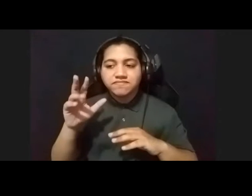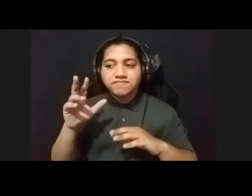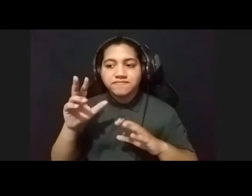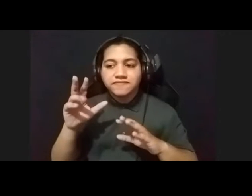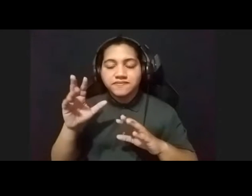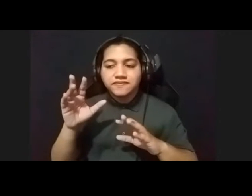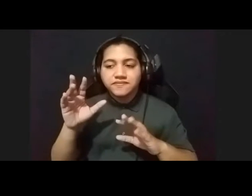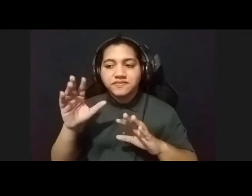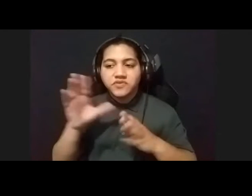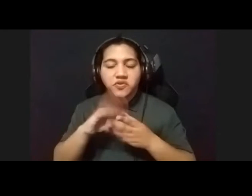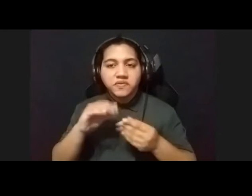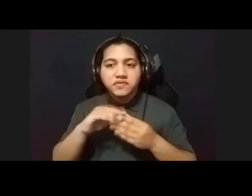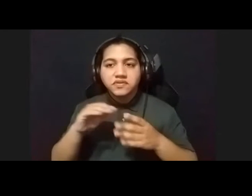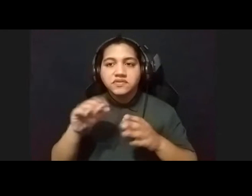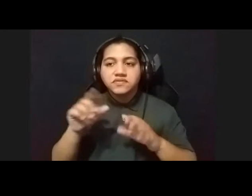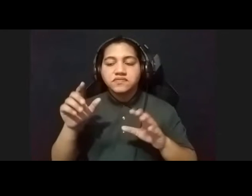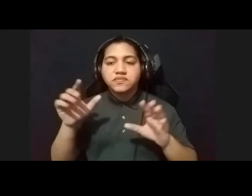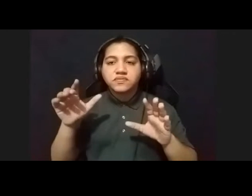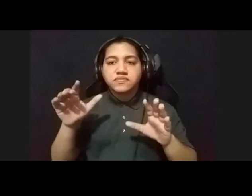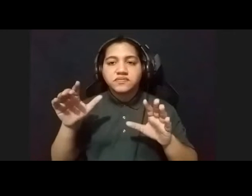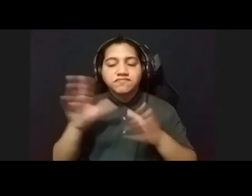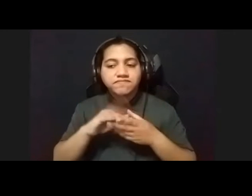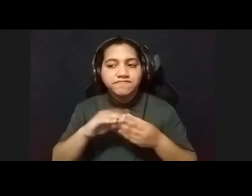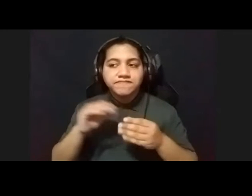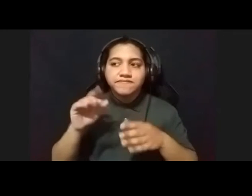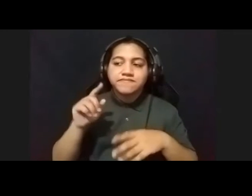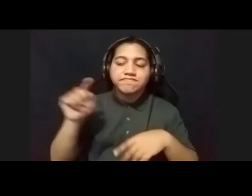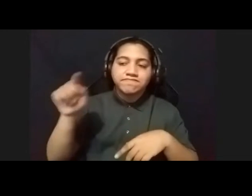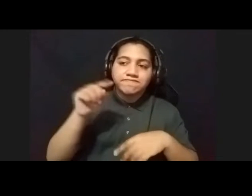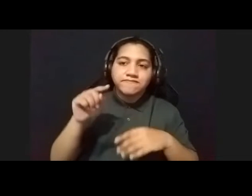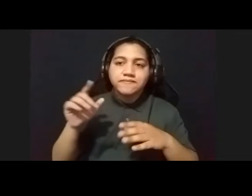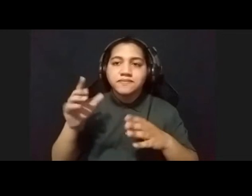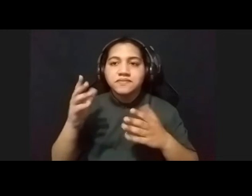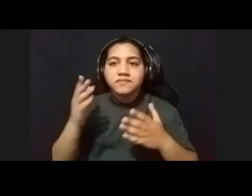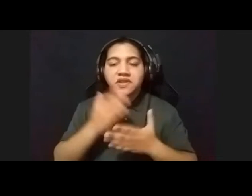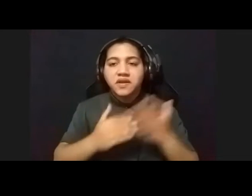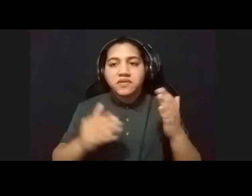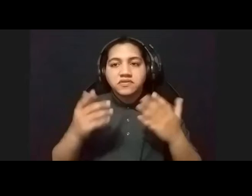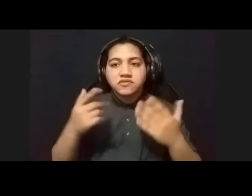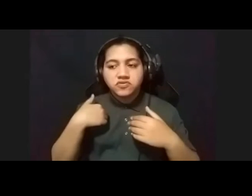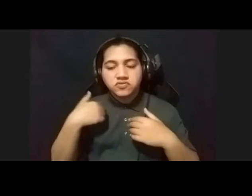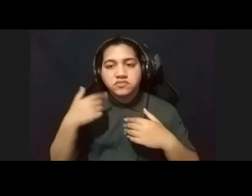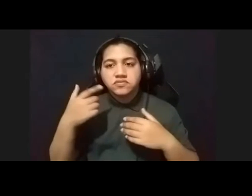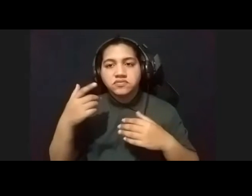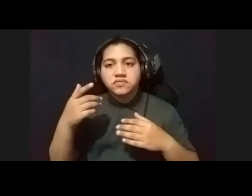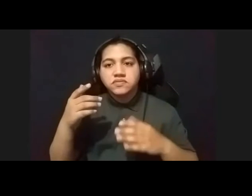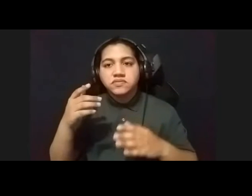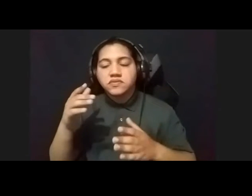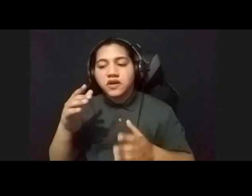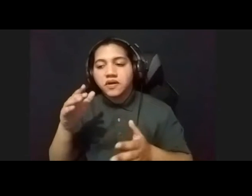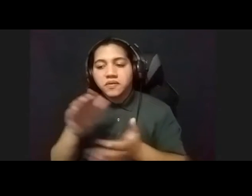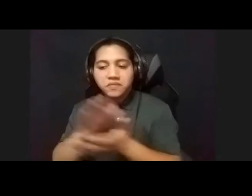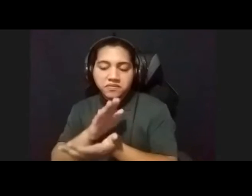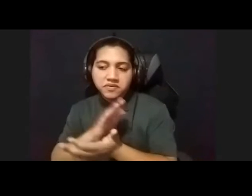y de escuchar la narración de tantos cuentos que algunos yo sencillamente los tengo en fotocopia porque